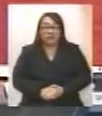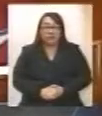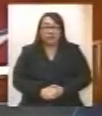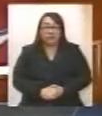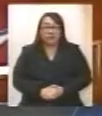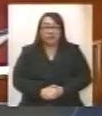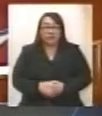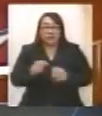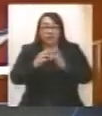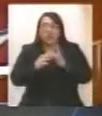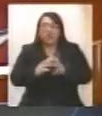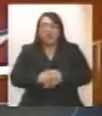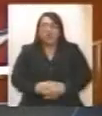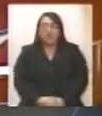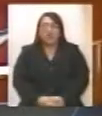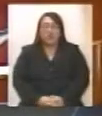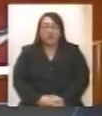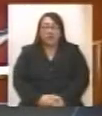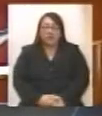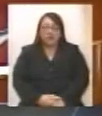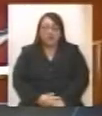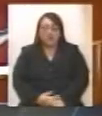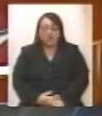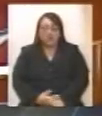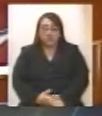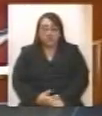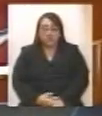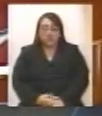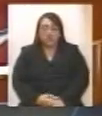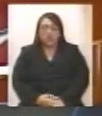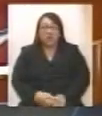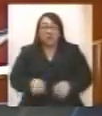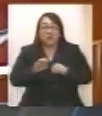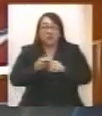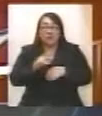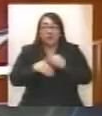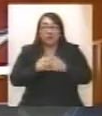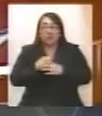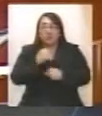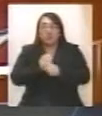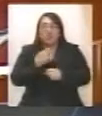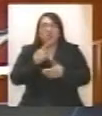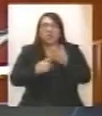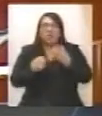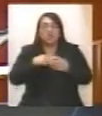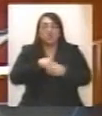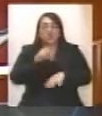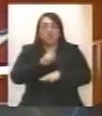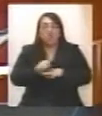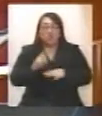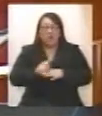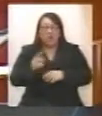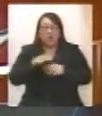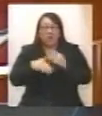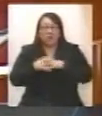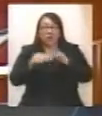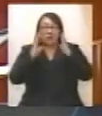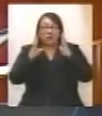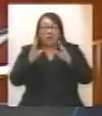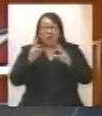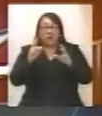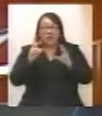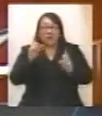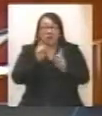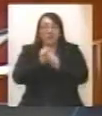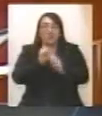Programas sociales. Otro aspecto de importante relieve es el esfuerzo que estamos desarrollando por atender de manera